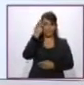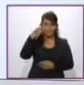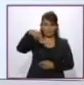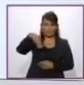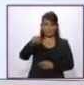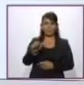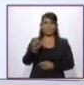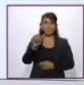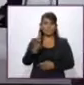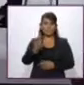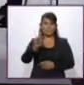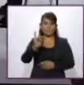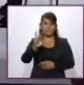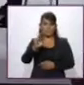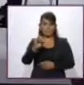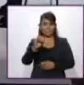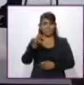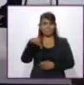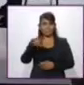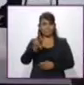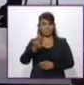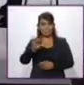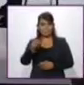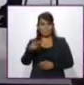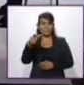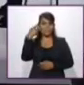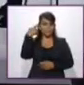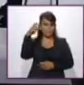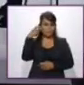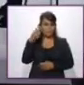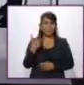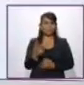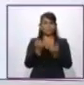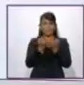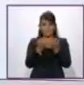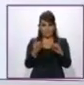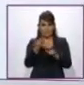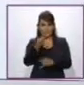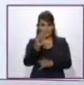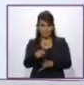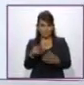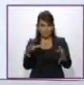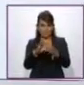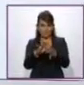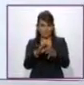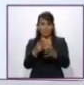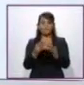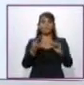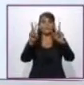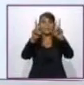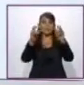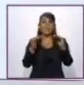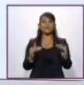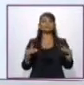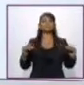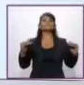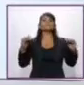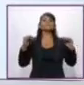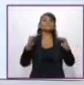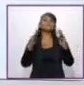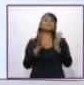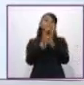el candidato del PAN y de Querétaro Independiente, y le tocó el tema de democracia